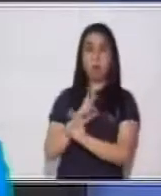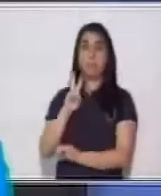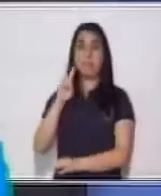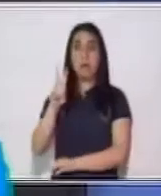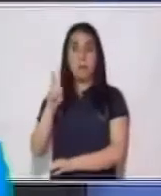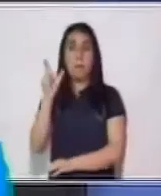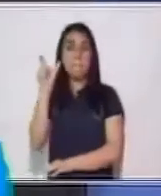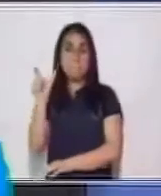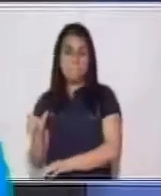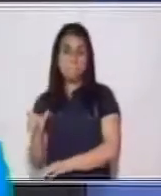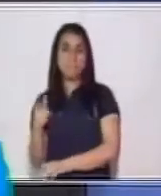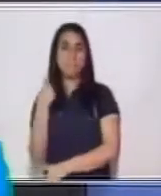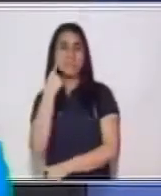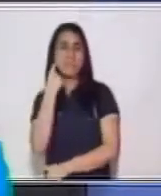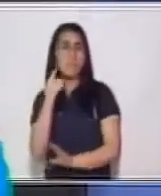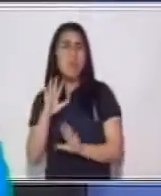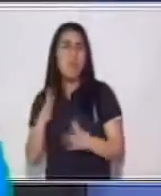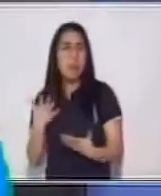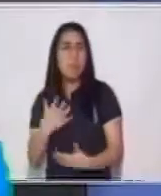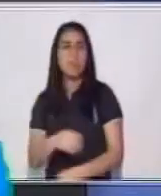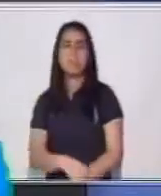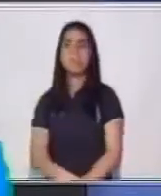quedar de este lado